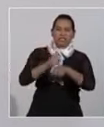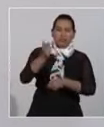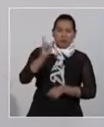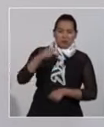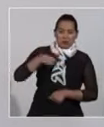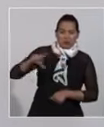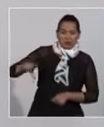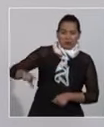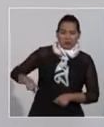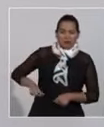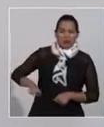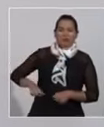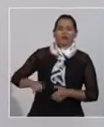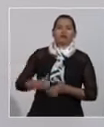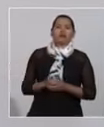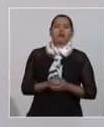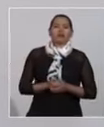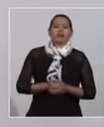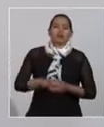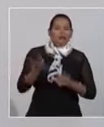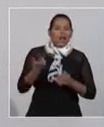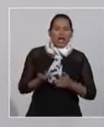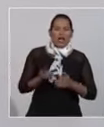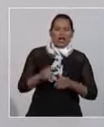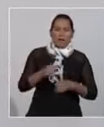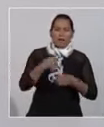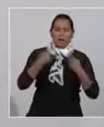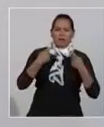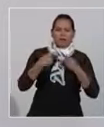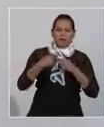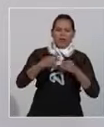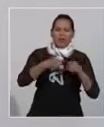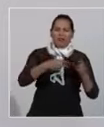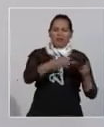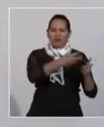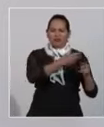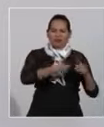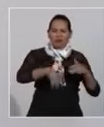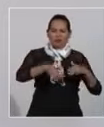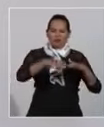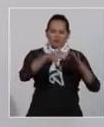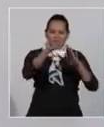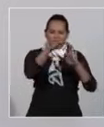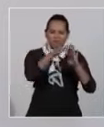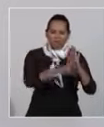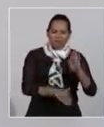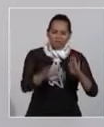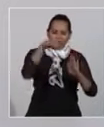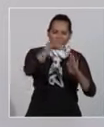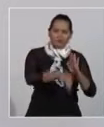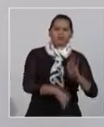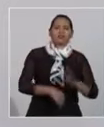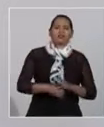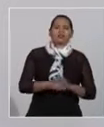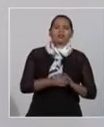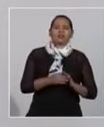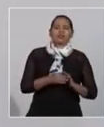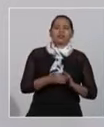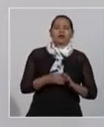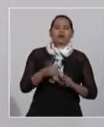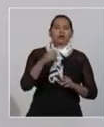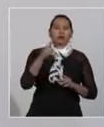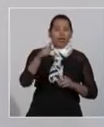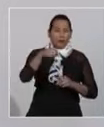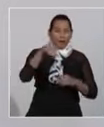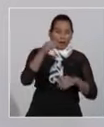bajar drásticamente los índices delincuenciales para volver a ser de Puebla, de todo el estado, una entidad segura, una entidad donde nos